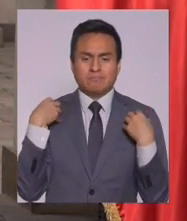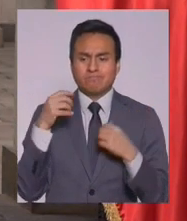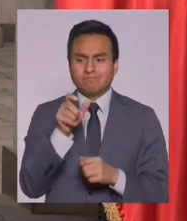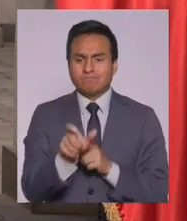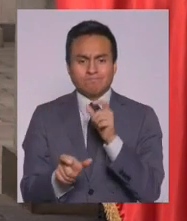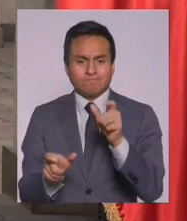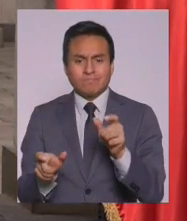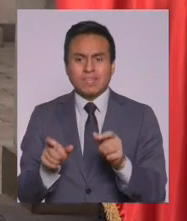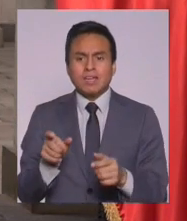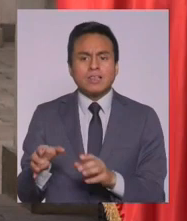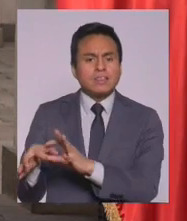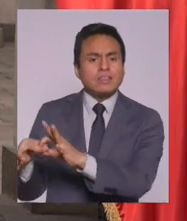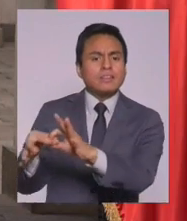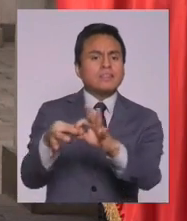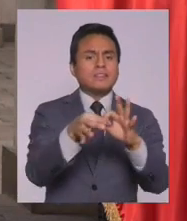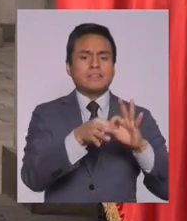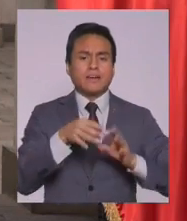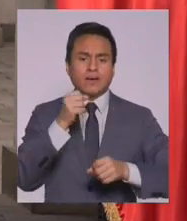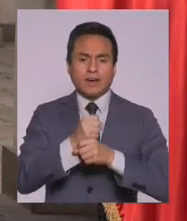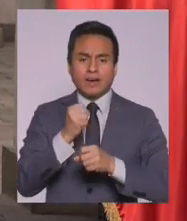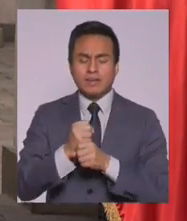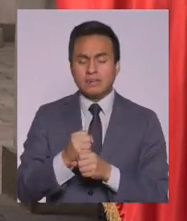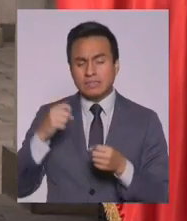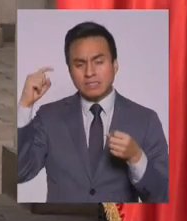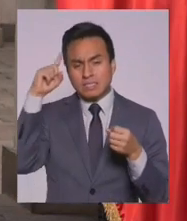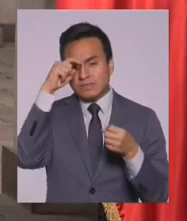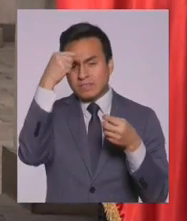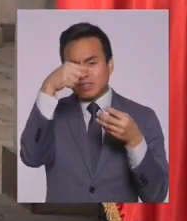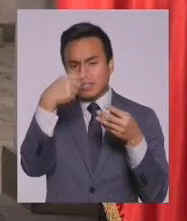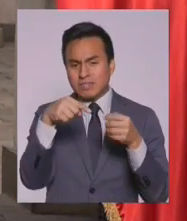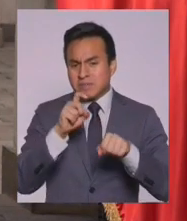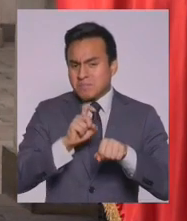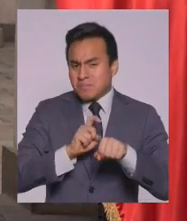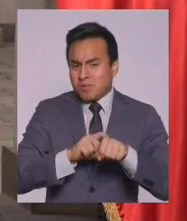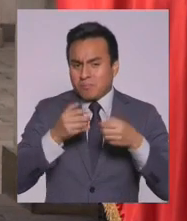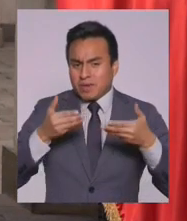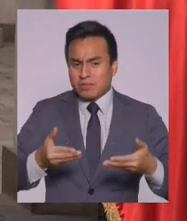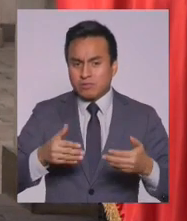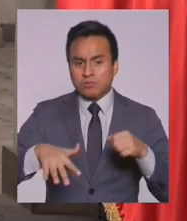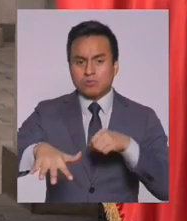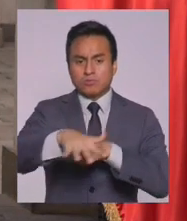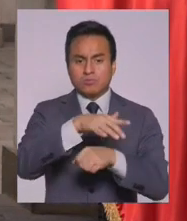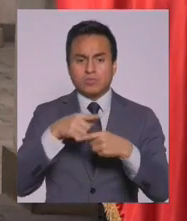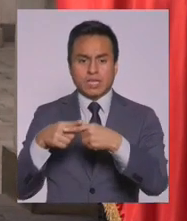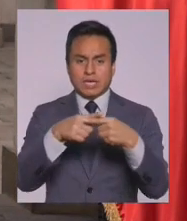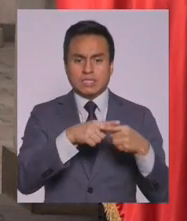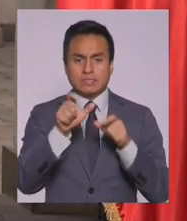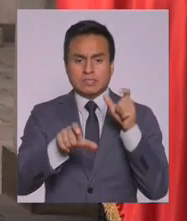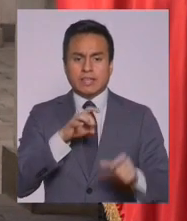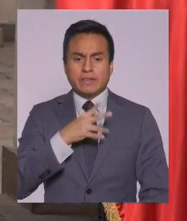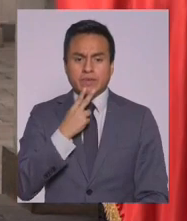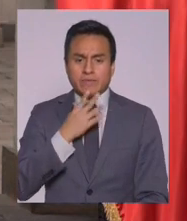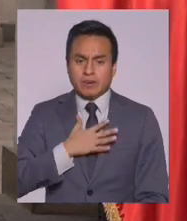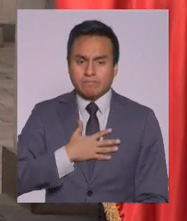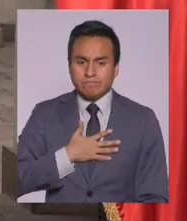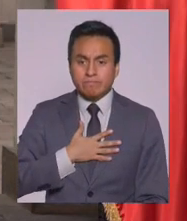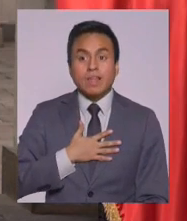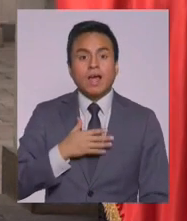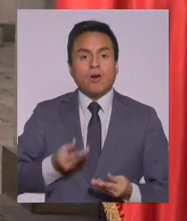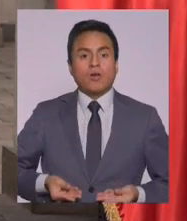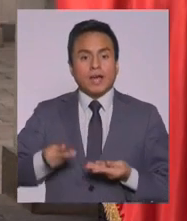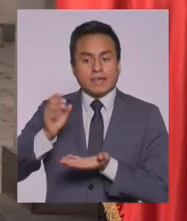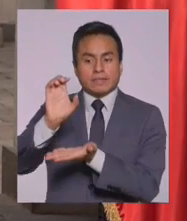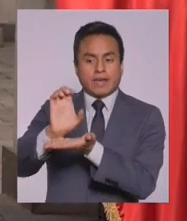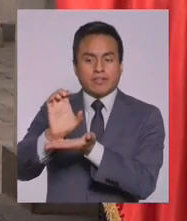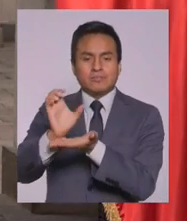a trabajar unidos para superar los difíciles momentos que la sociedad chilena está viviendo, a poner al